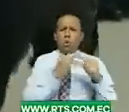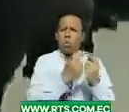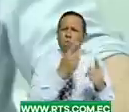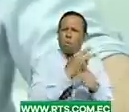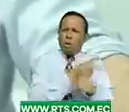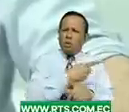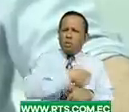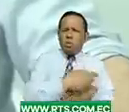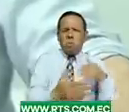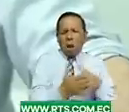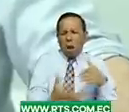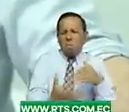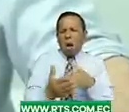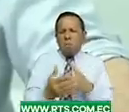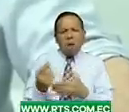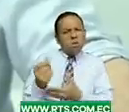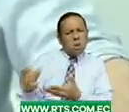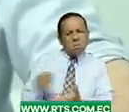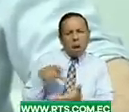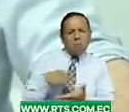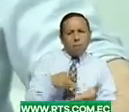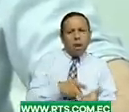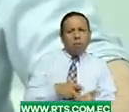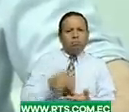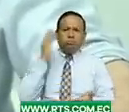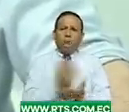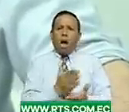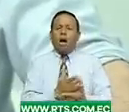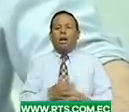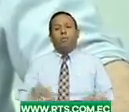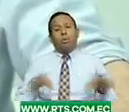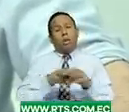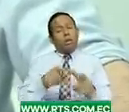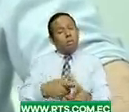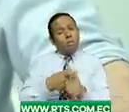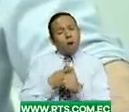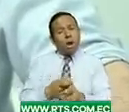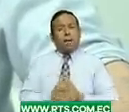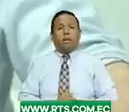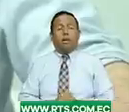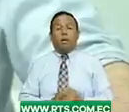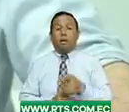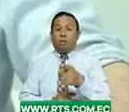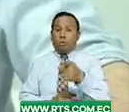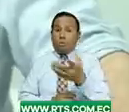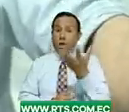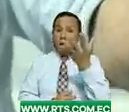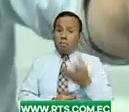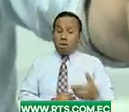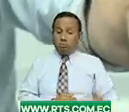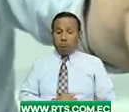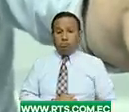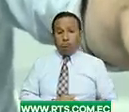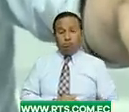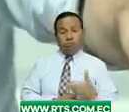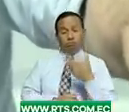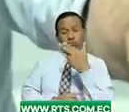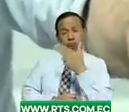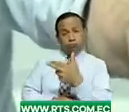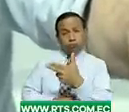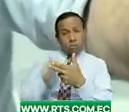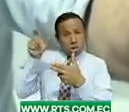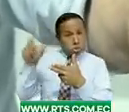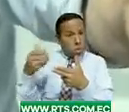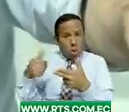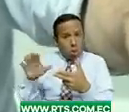Si usted levanta un arma y apunta a un ciudadano, a un policía, la consecuencia es que le apliquen el uso de la